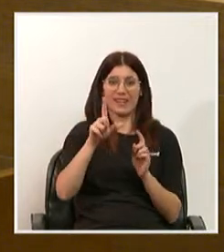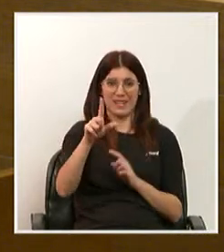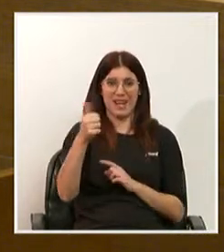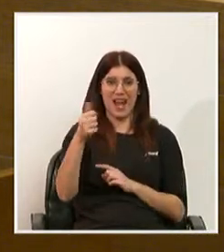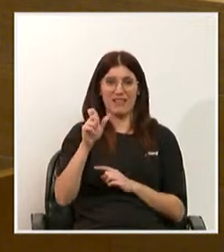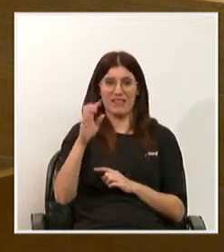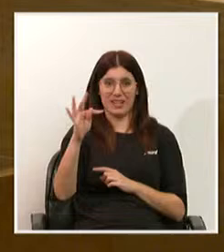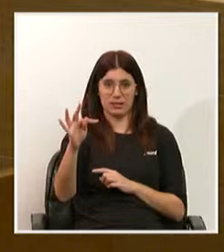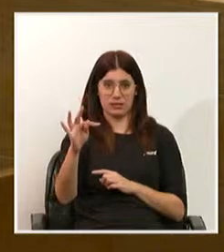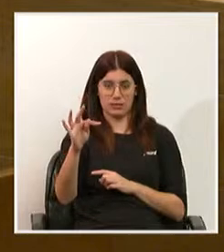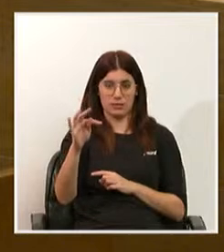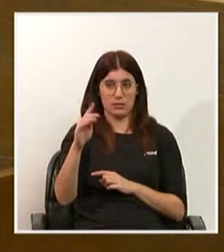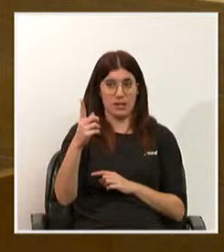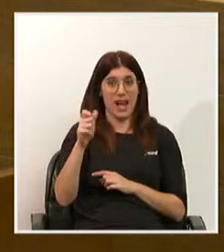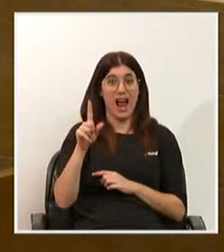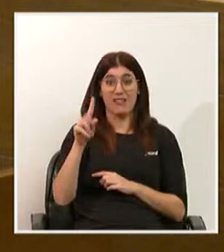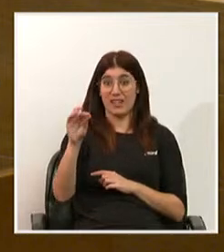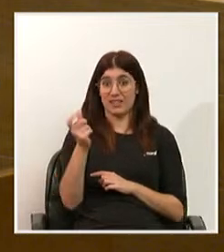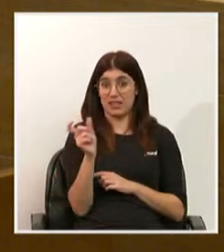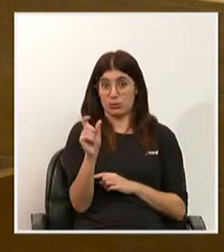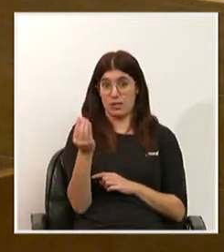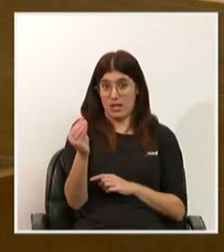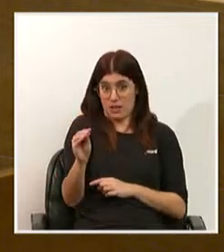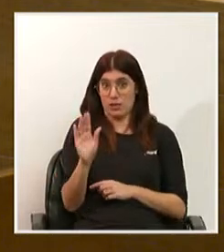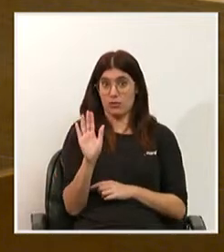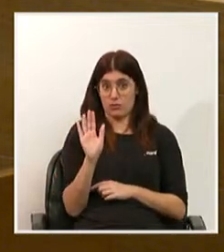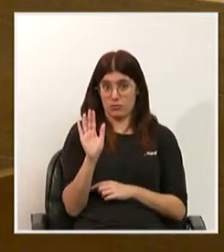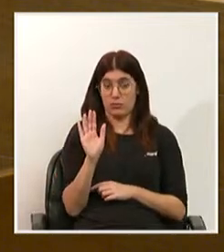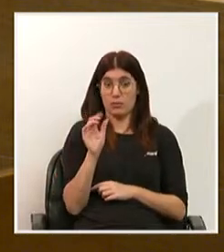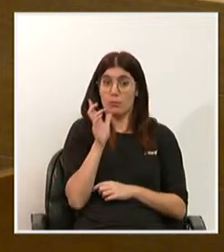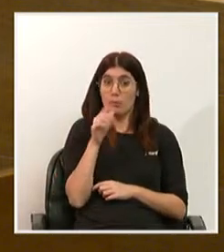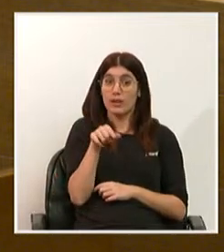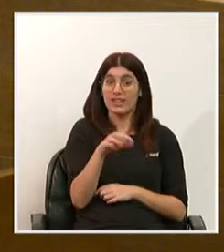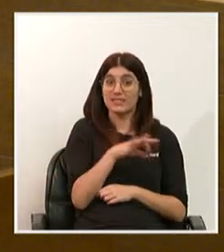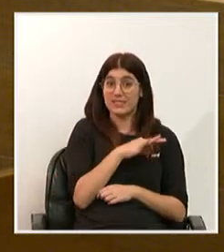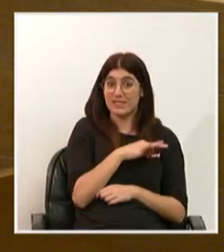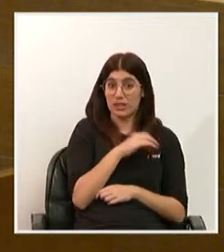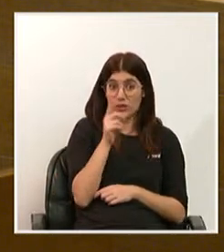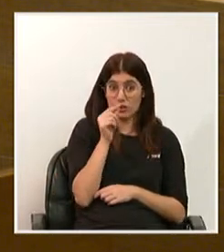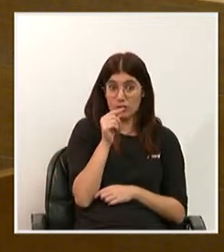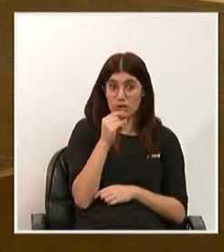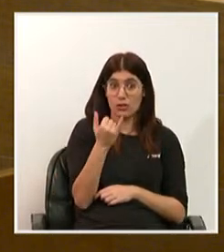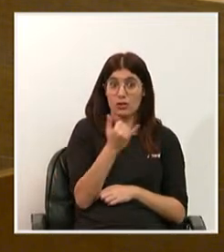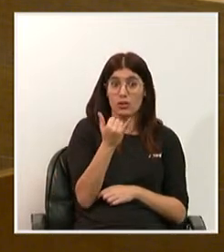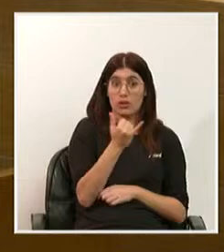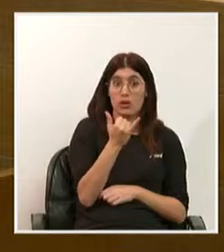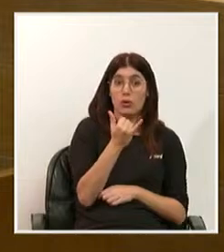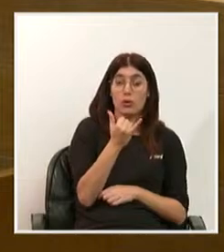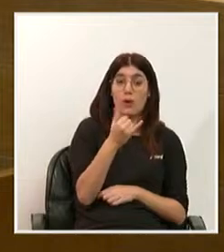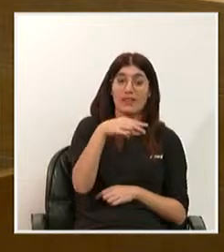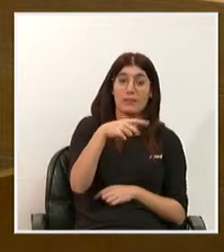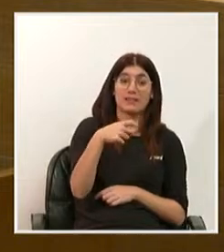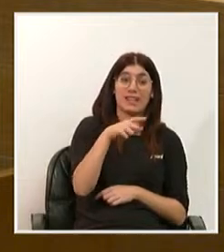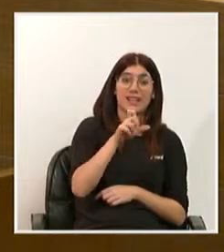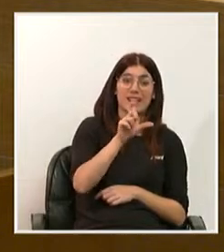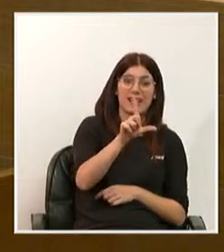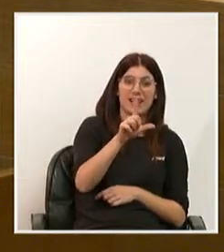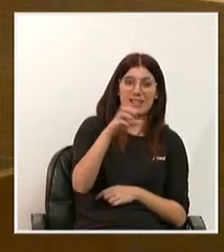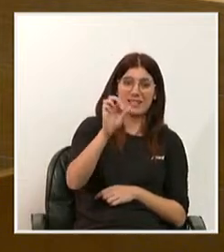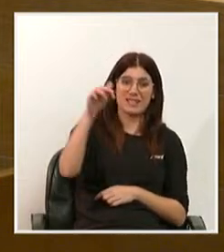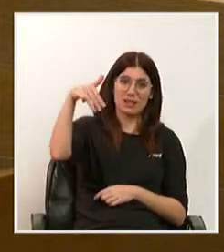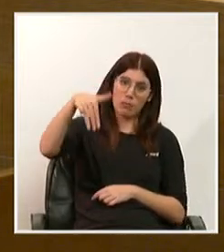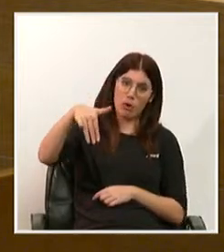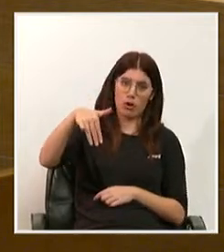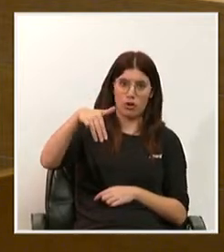una cosa lo de Albert es una añadido saben qué pasa que este señor se llamaba Juan de mata Gil Simón pero claro defender la la causa